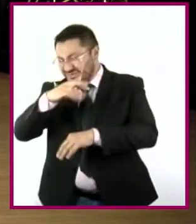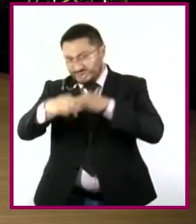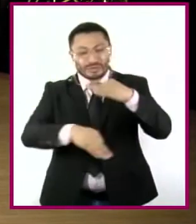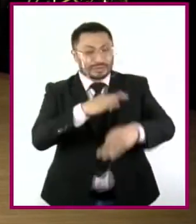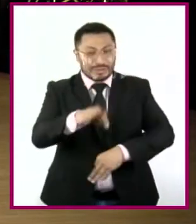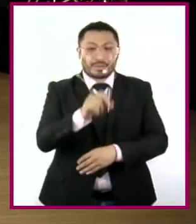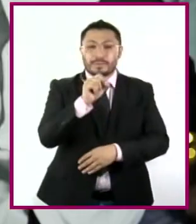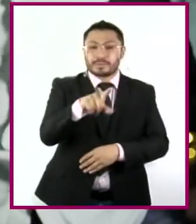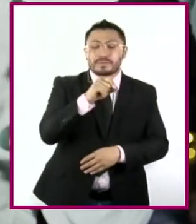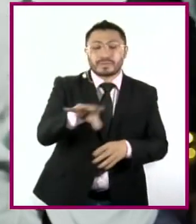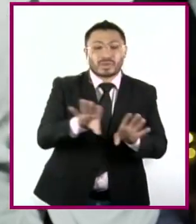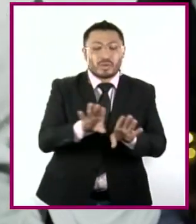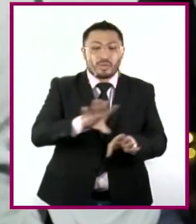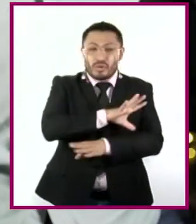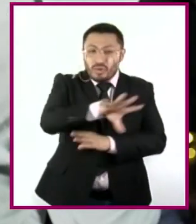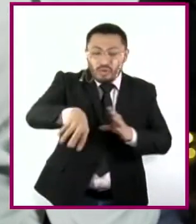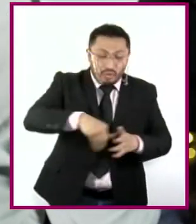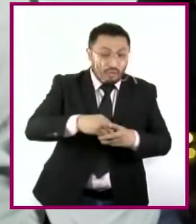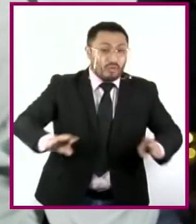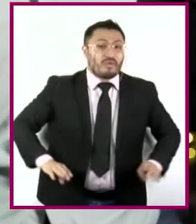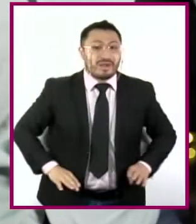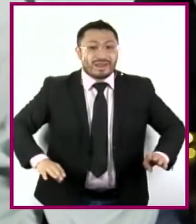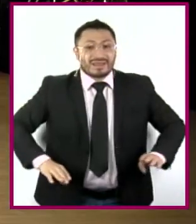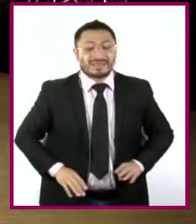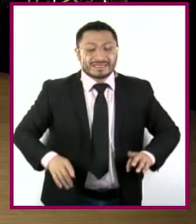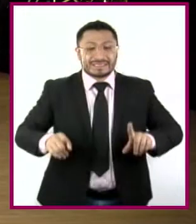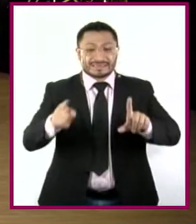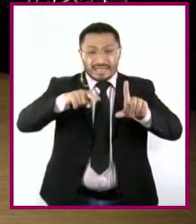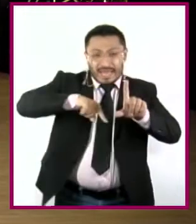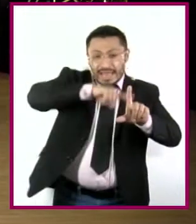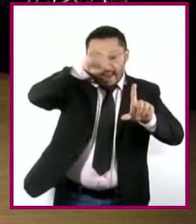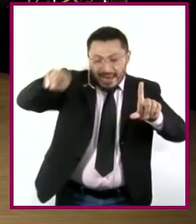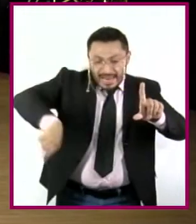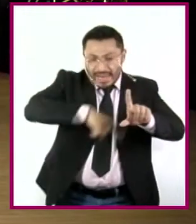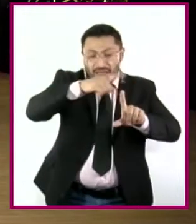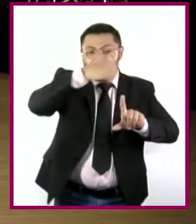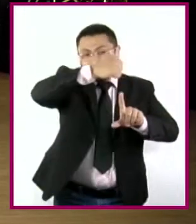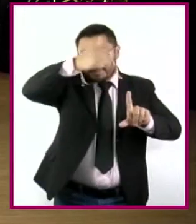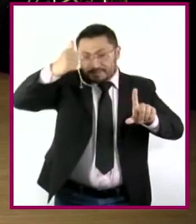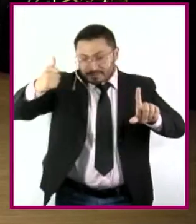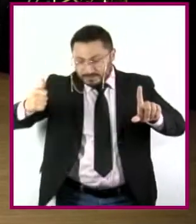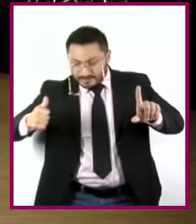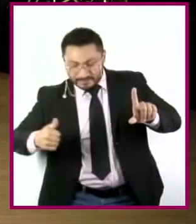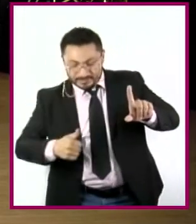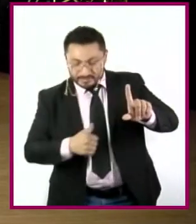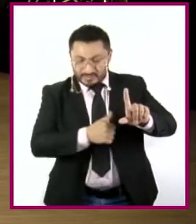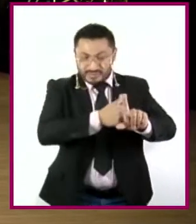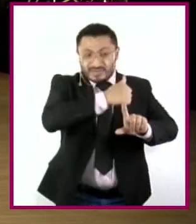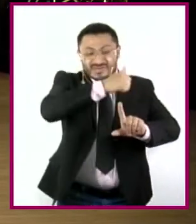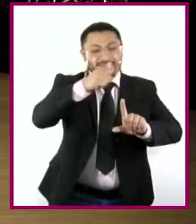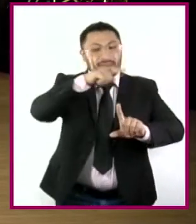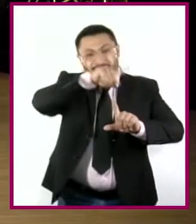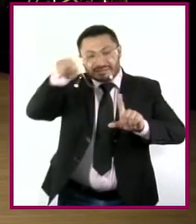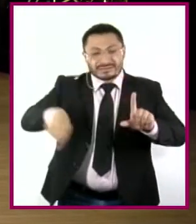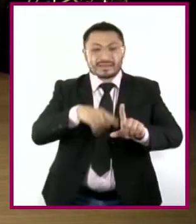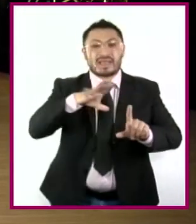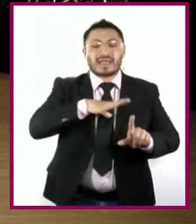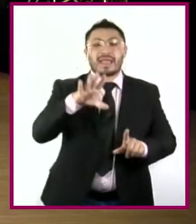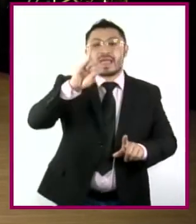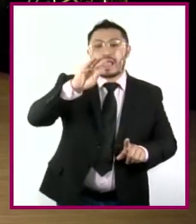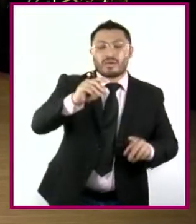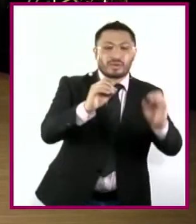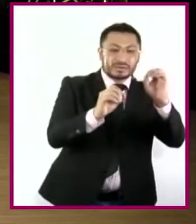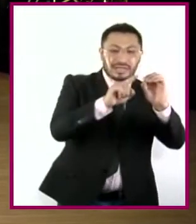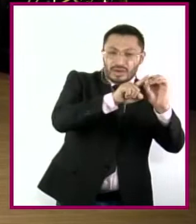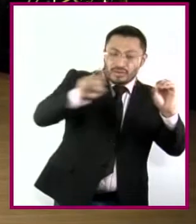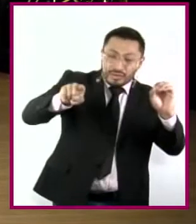visualizarlo como el conjunto de todos los puntos de la circunferencia. Cada punto de esta circunferencia corresponde a un ángulo de entre 0